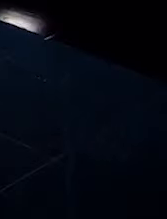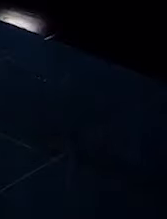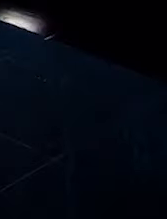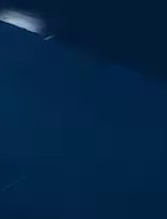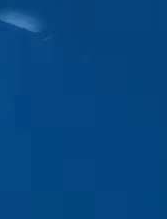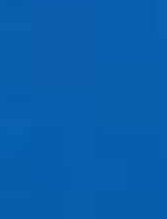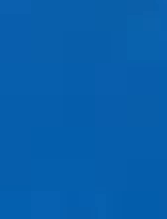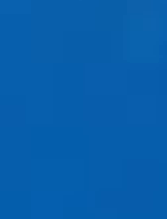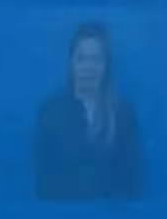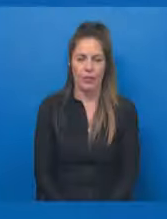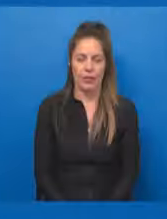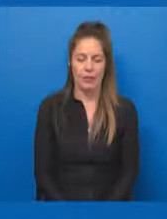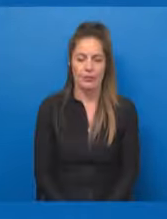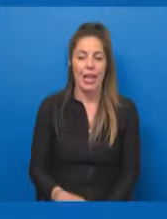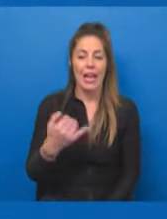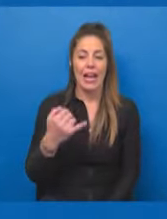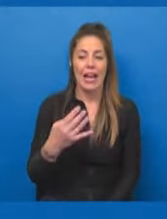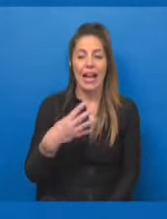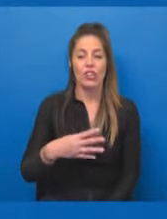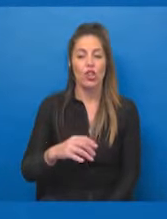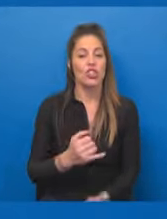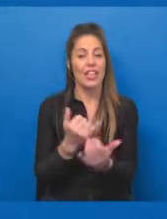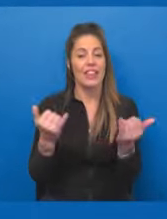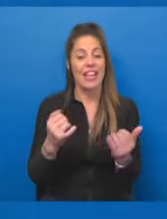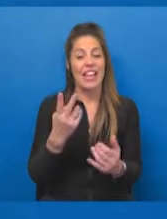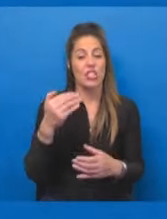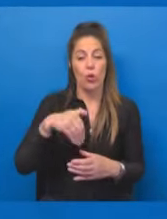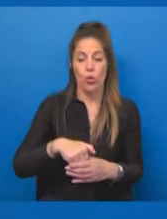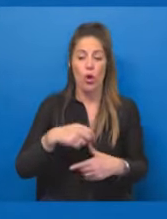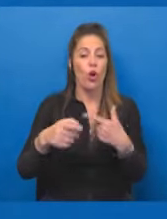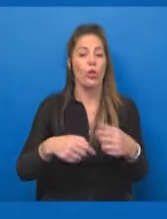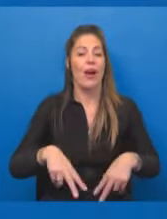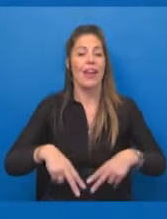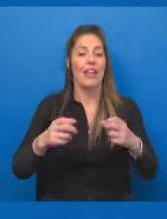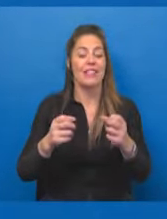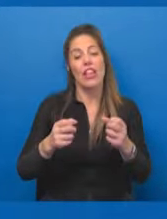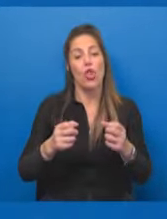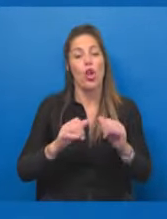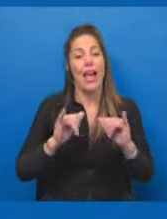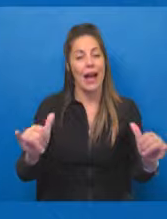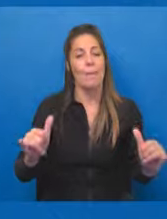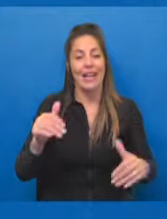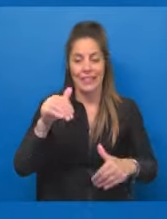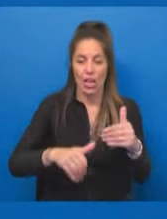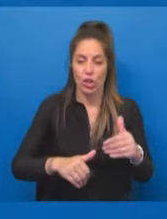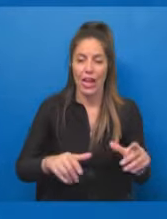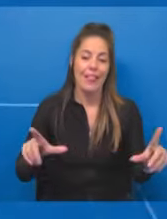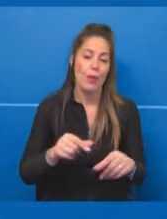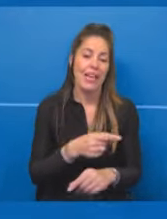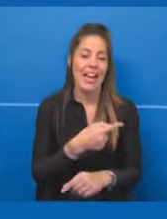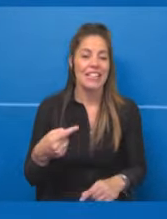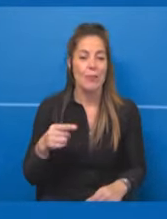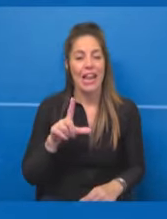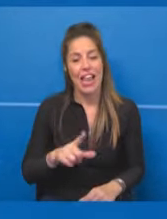estamos a 14 días del balotaje y vamos a seguir analizando la campaña electoral en esta Cierre en este cierre de semana aquí en